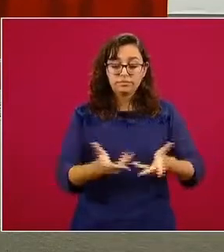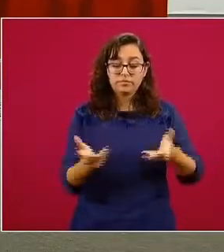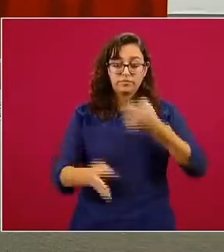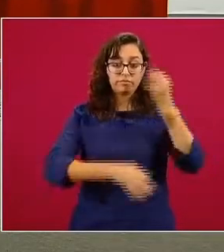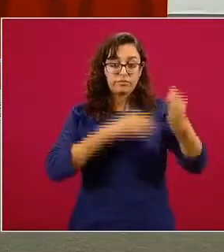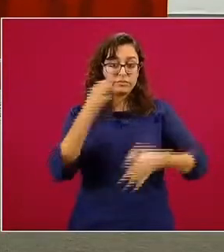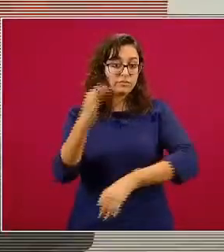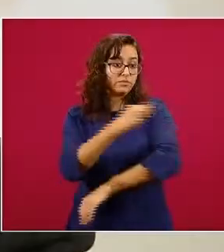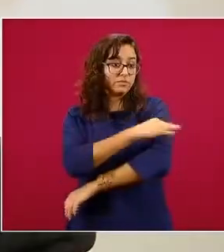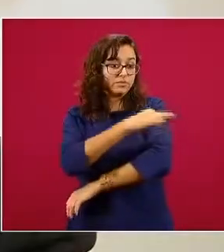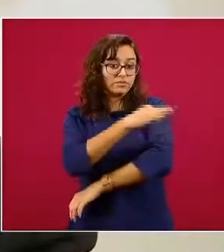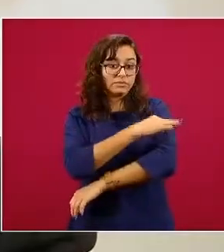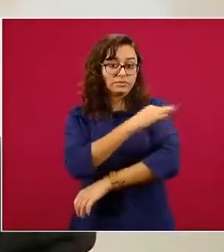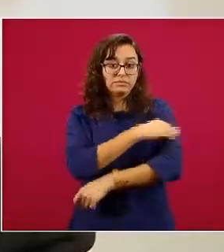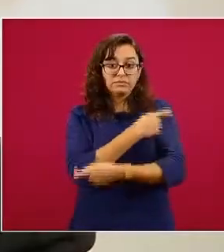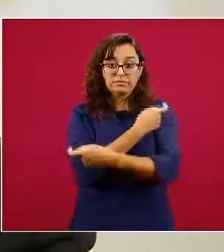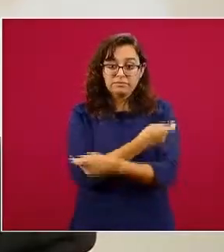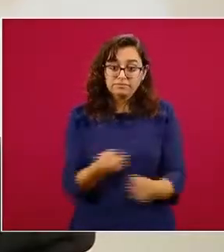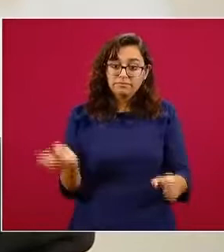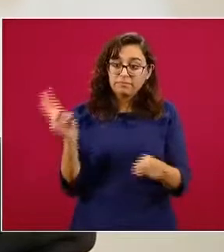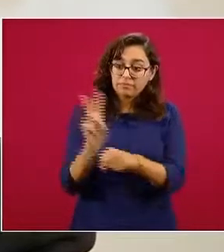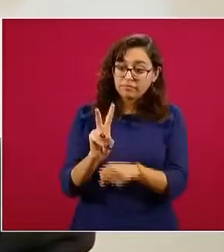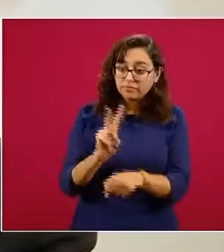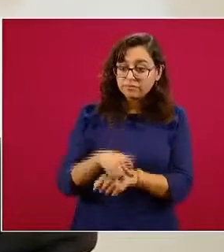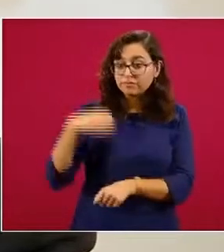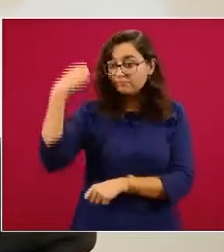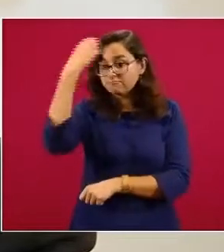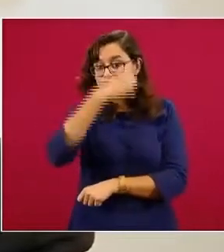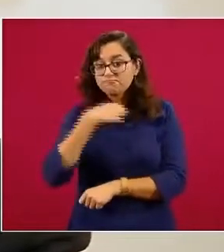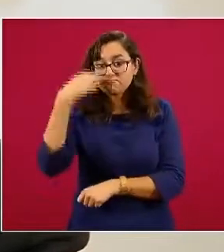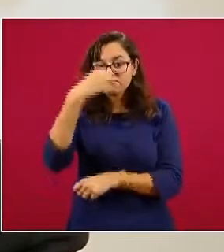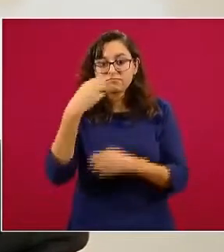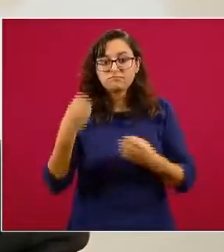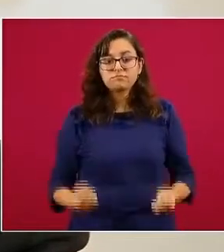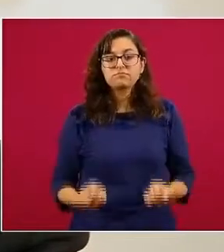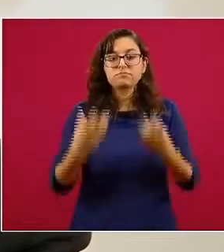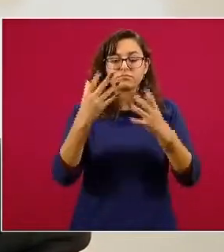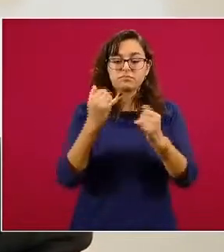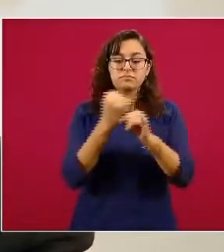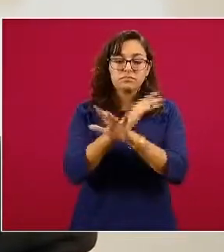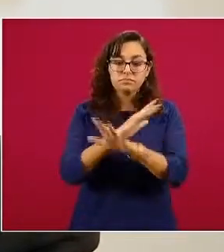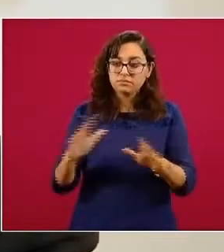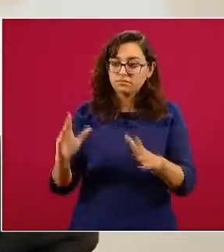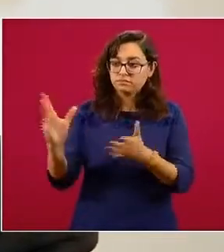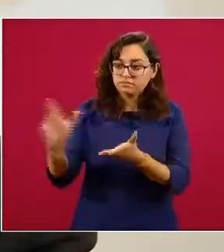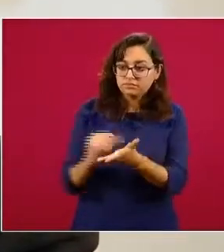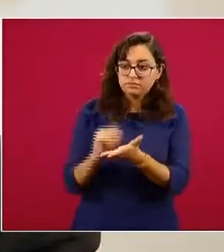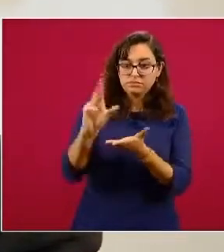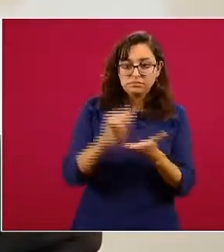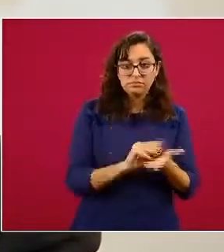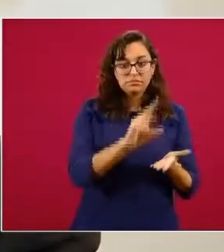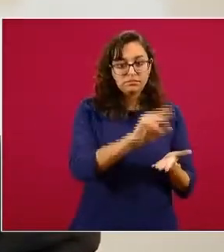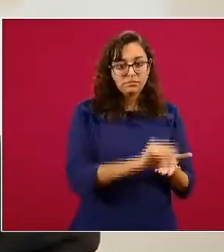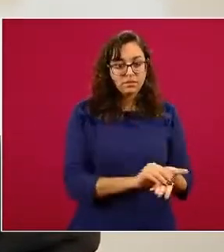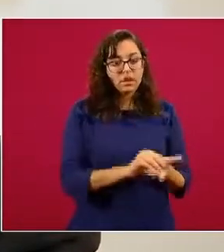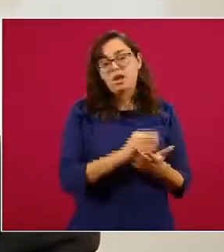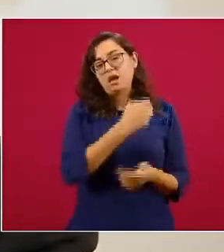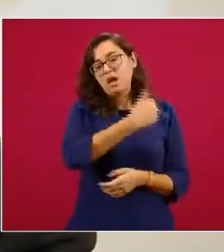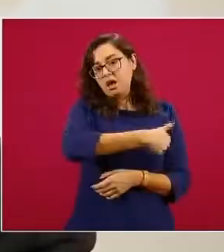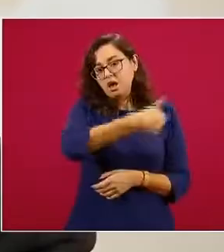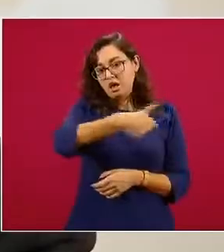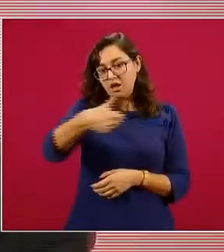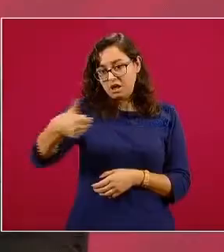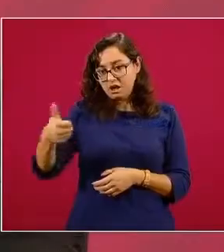la distribución, el seguimiento, la evaluación, la concentración de la información de cada una de las unidades que en su